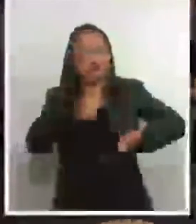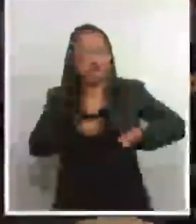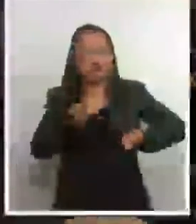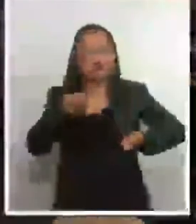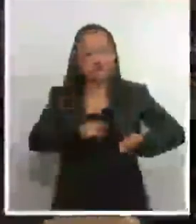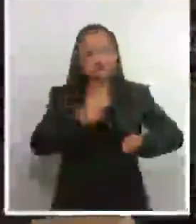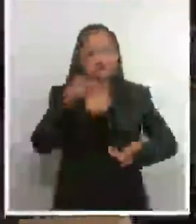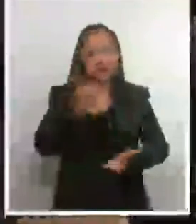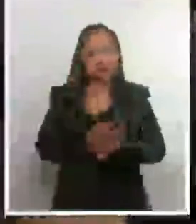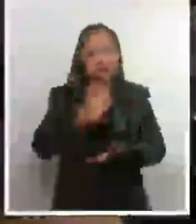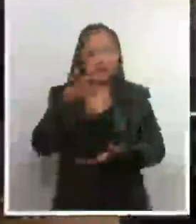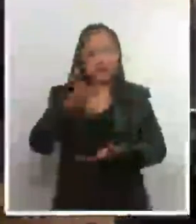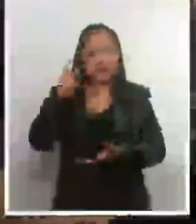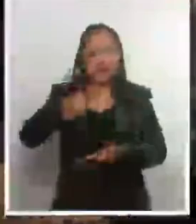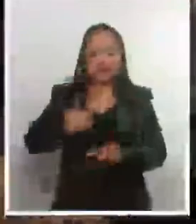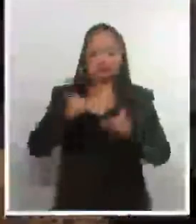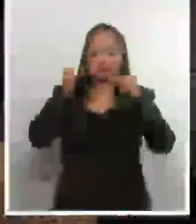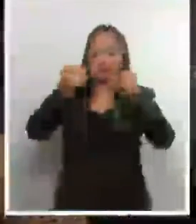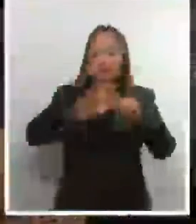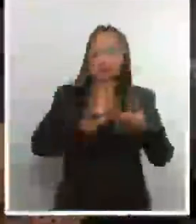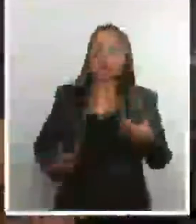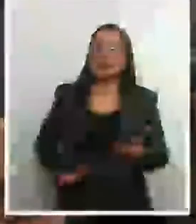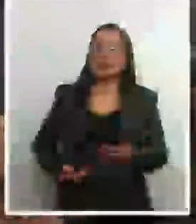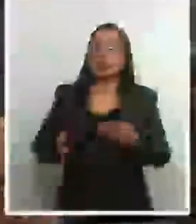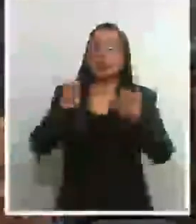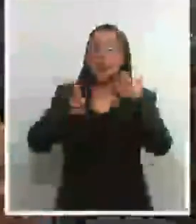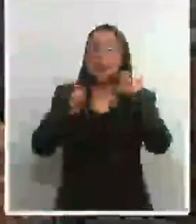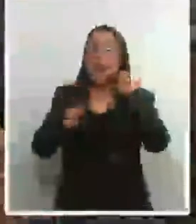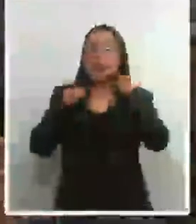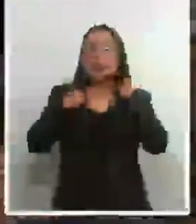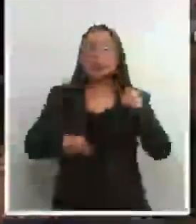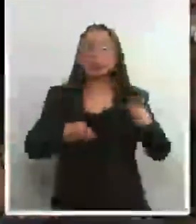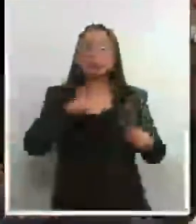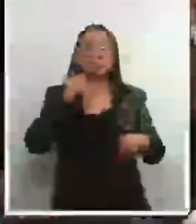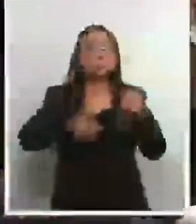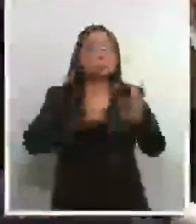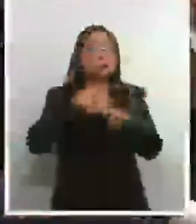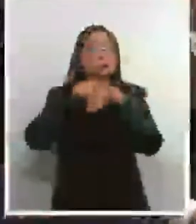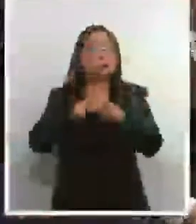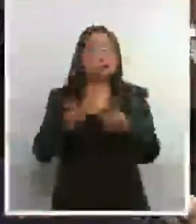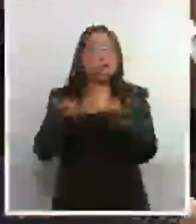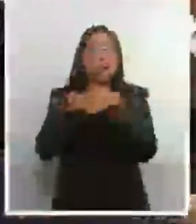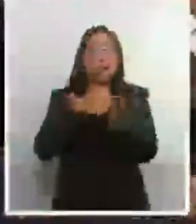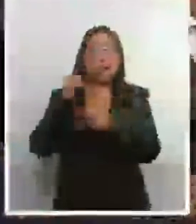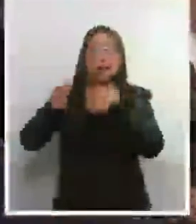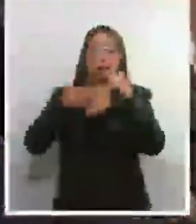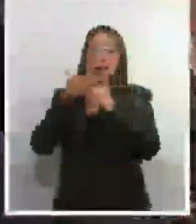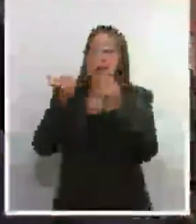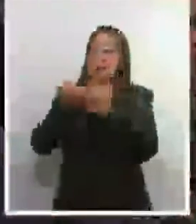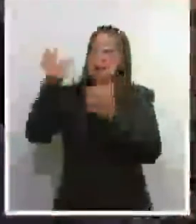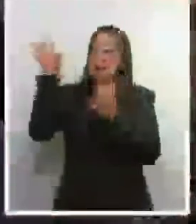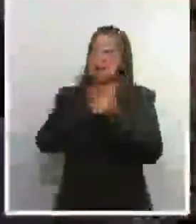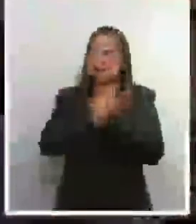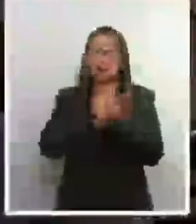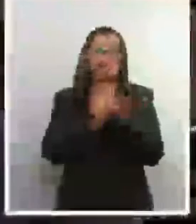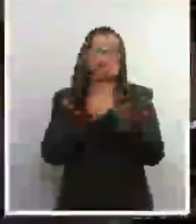para titulares del Ejecutivo. Espero que no sigamos esa tendencia mundial.